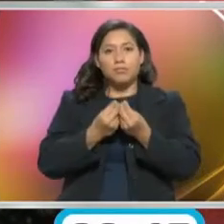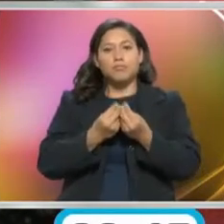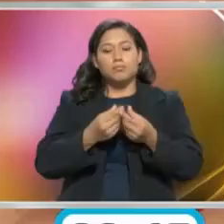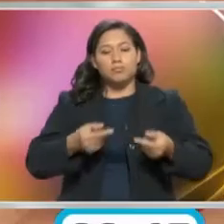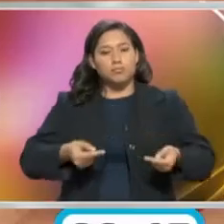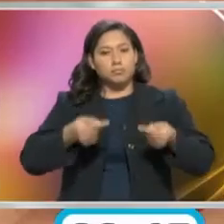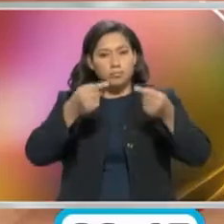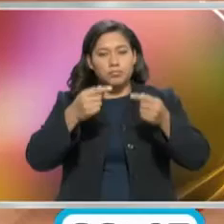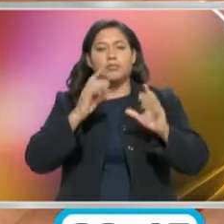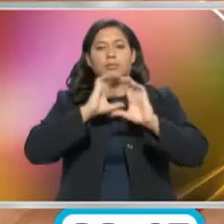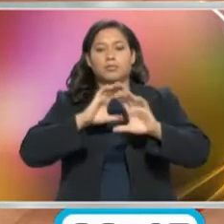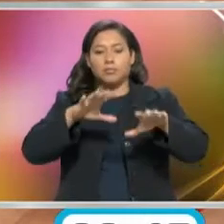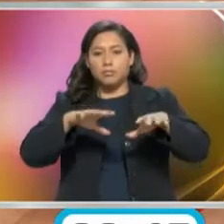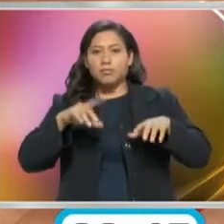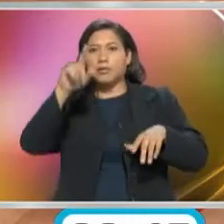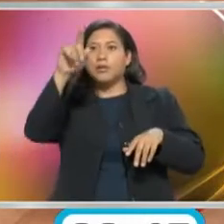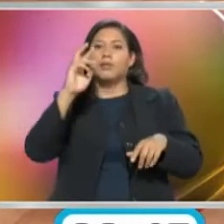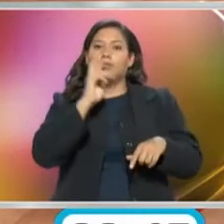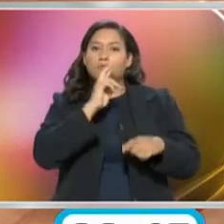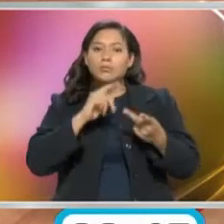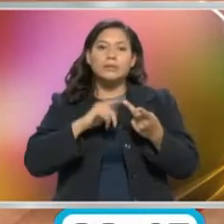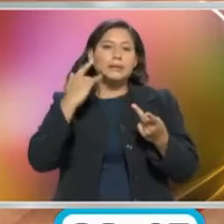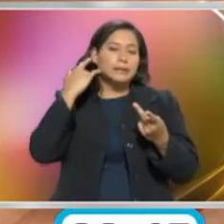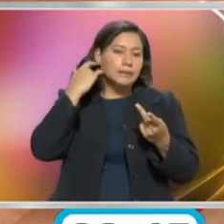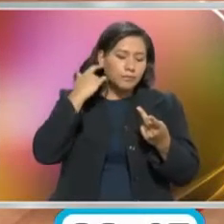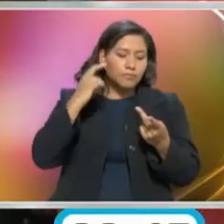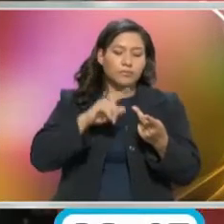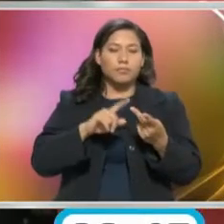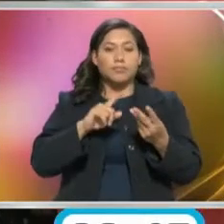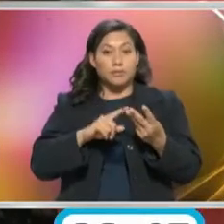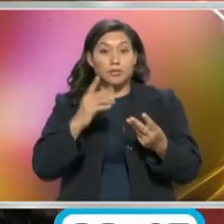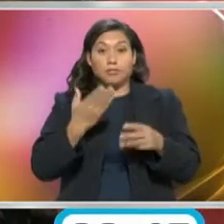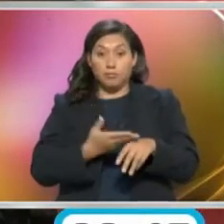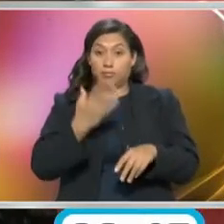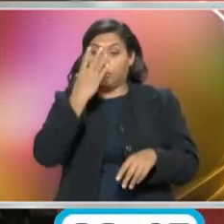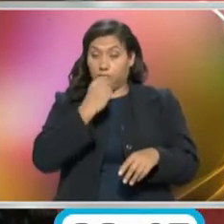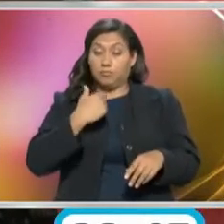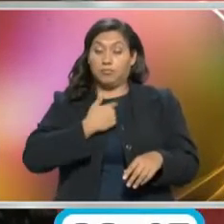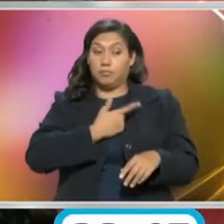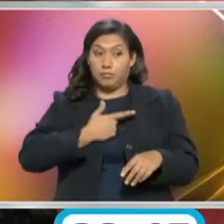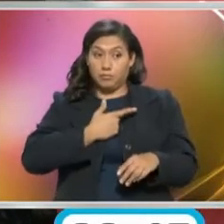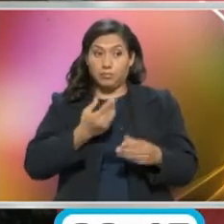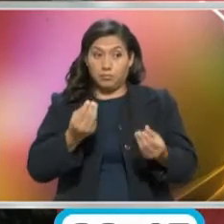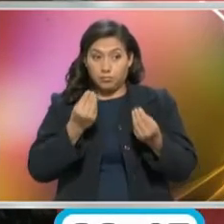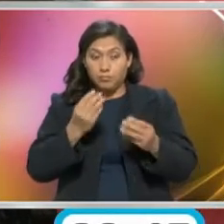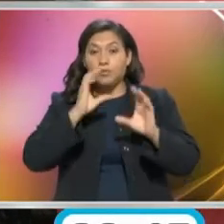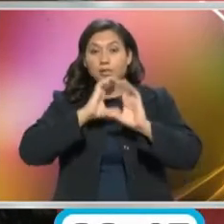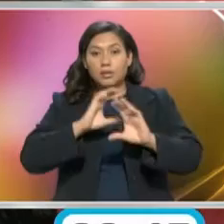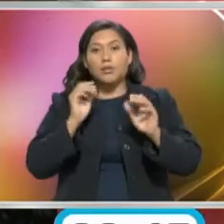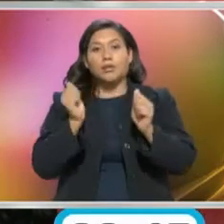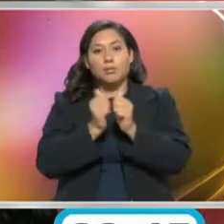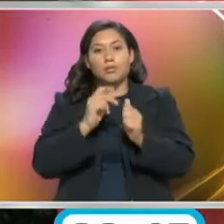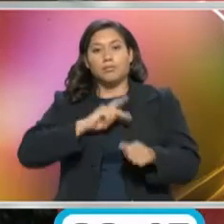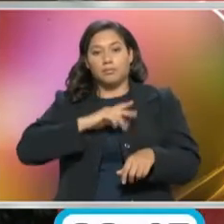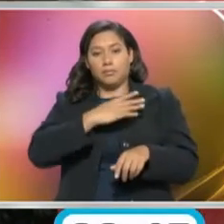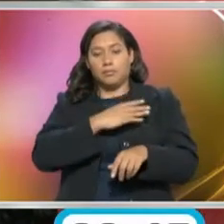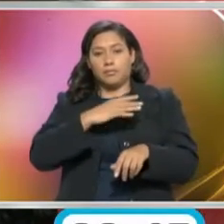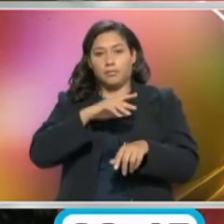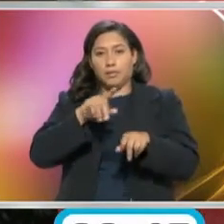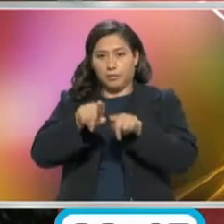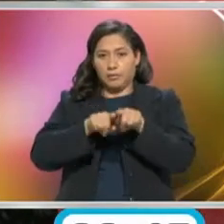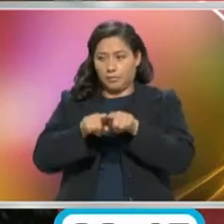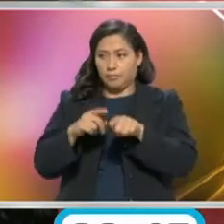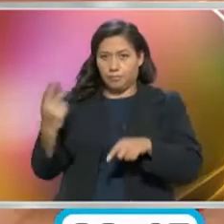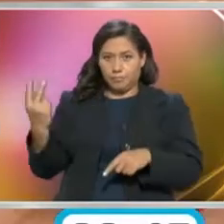hacemos conciertos como en la Rusia, en California, y es muy bonito, me gusta muchísimo cantar con mis hermanas.